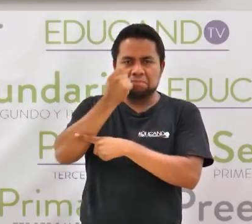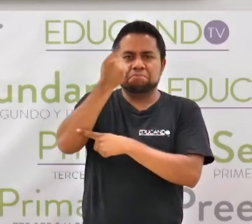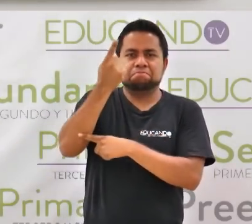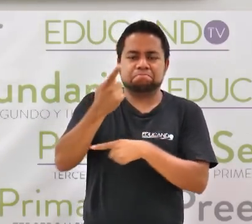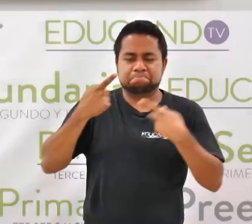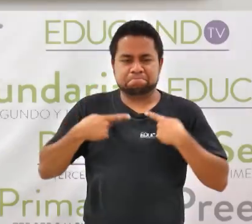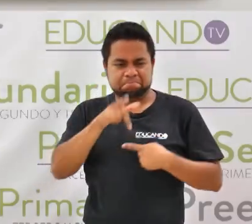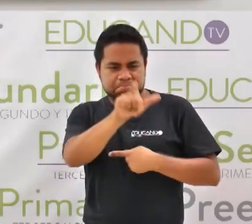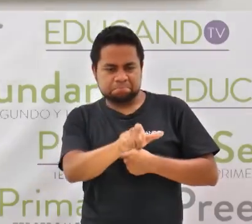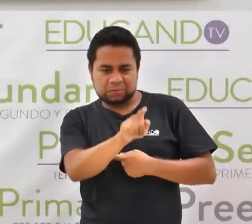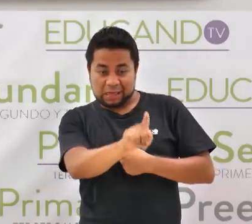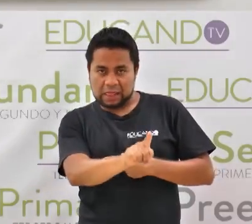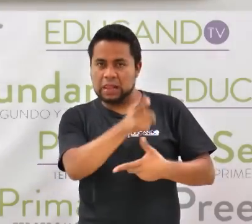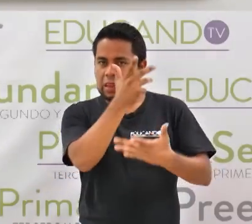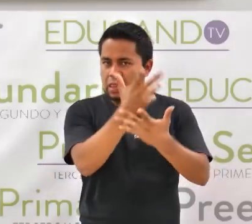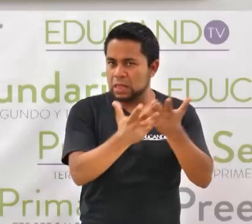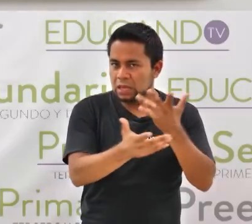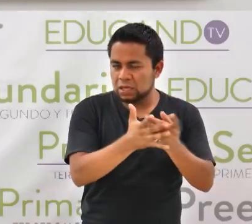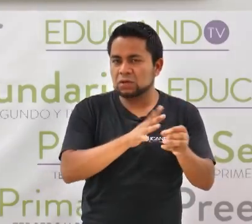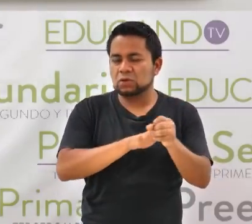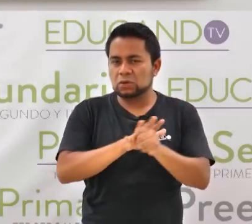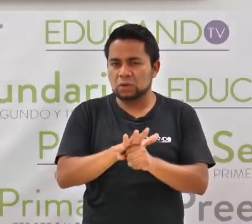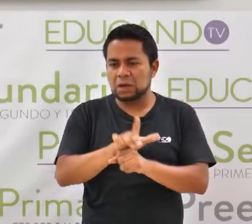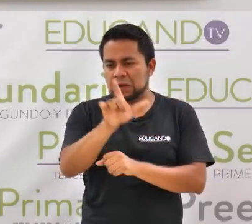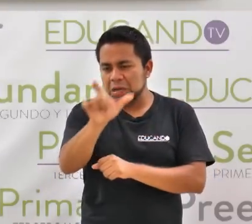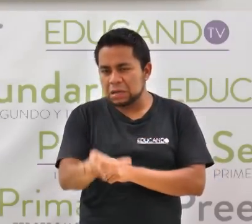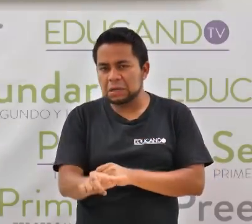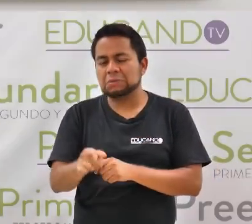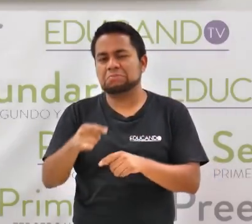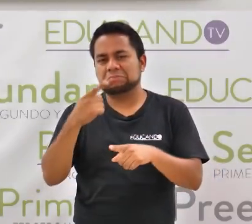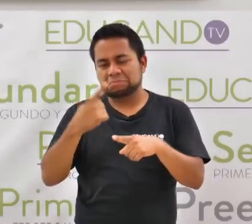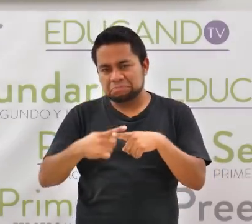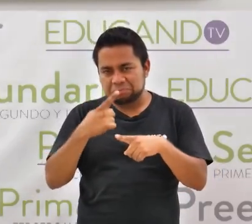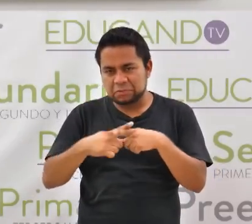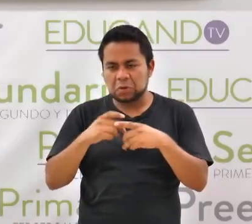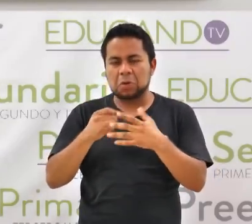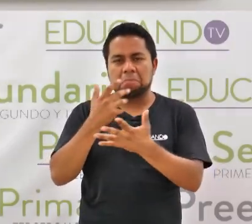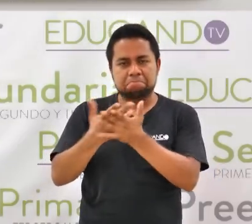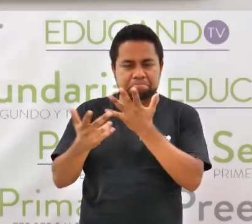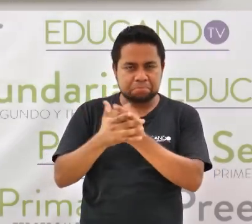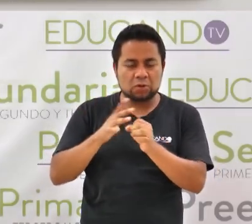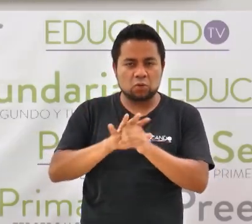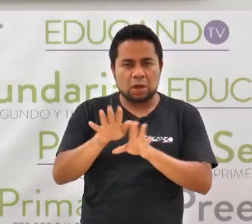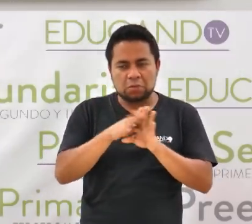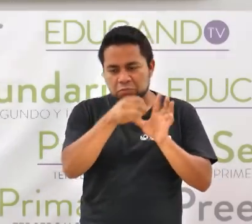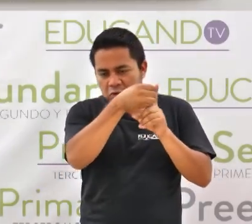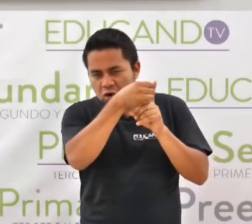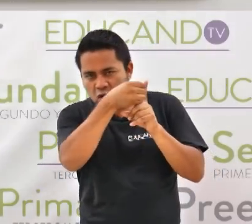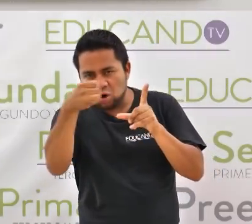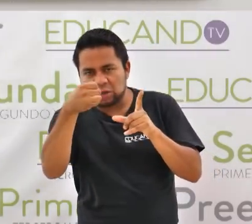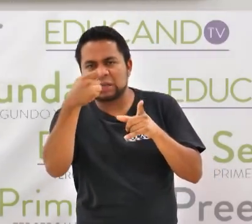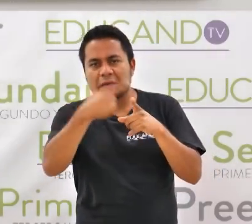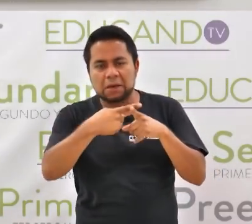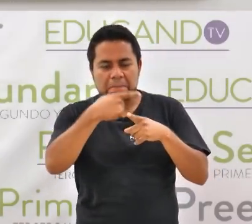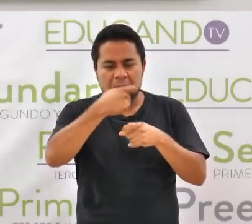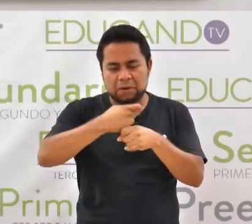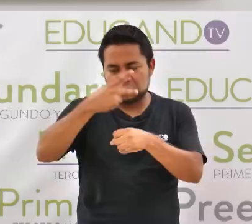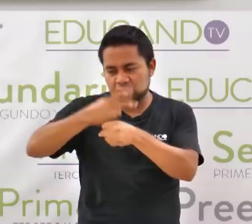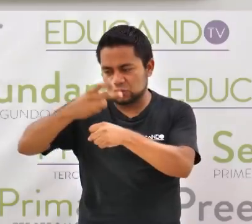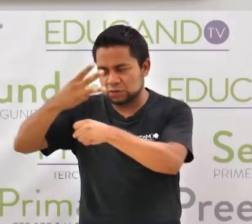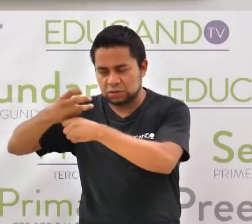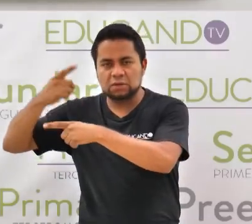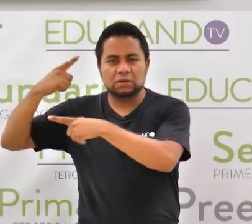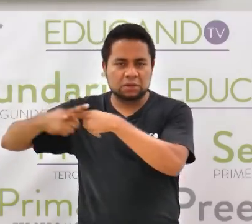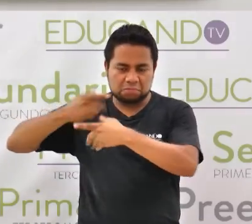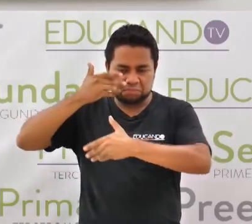las acciones de los personajes a desarrollar, la secuencia cronológica de los personajes a desarrollar y